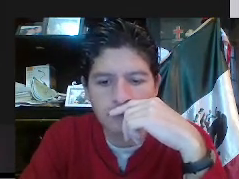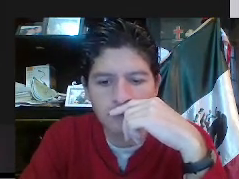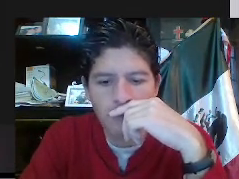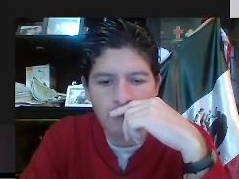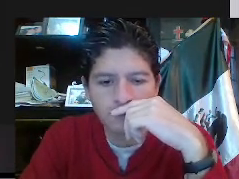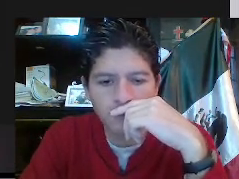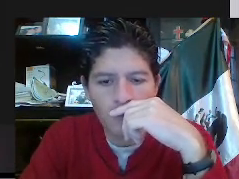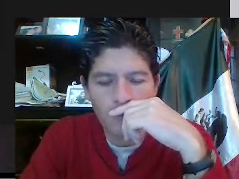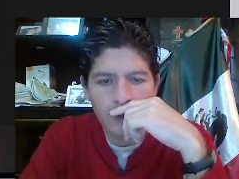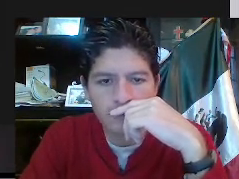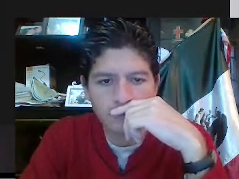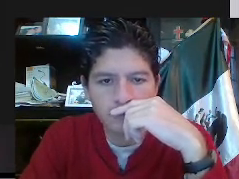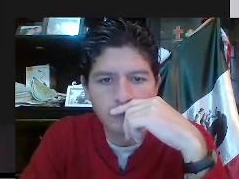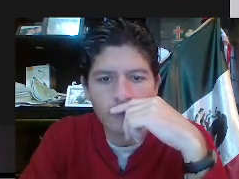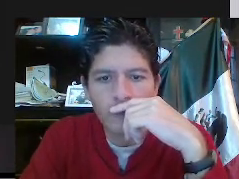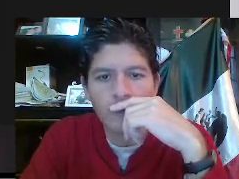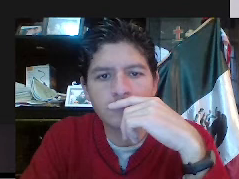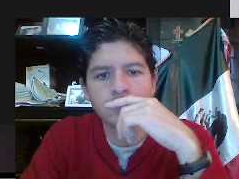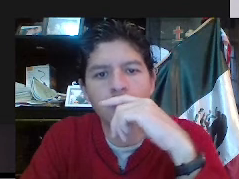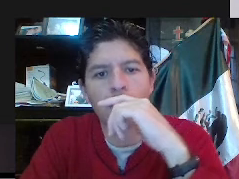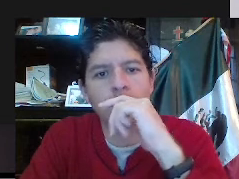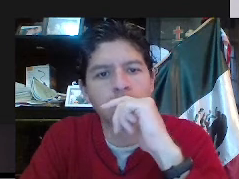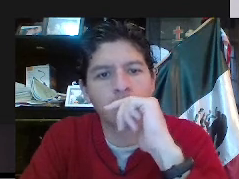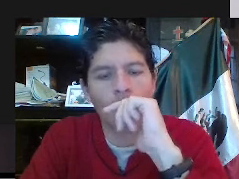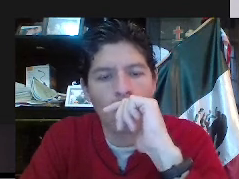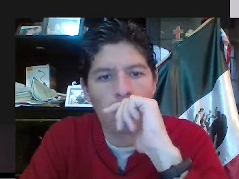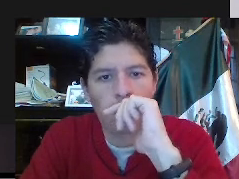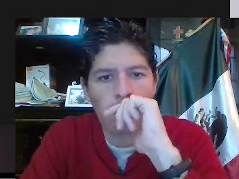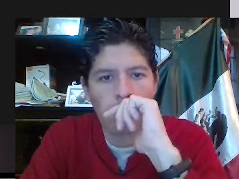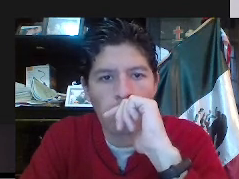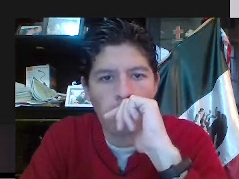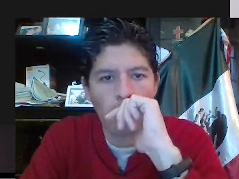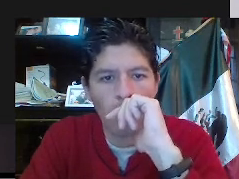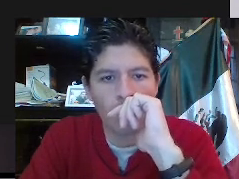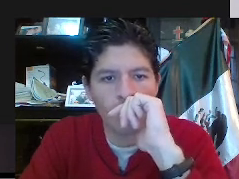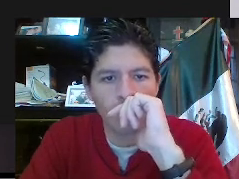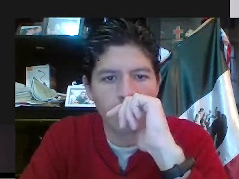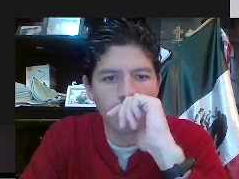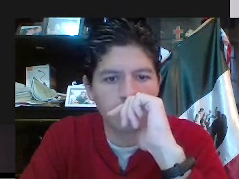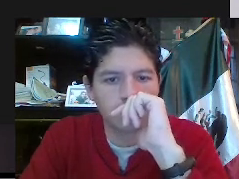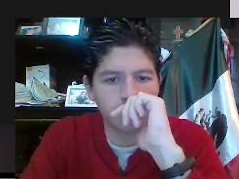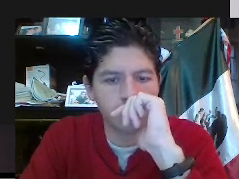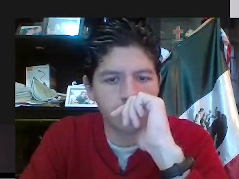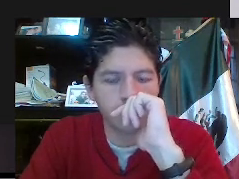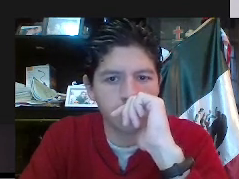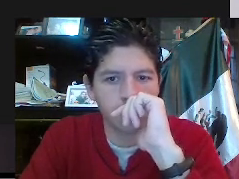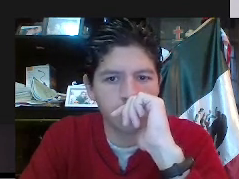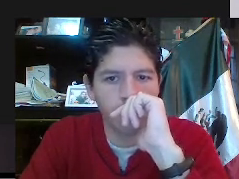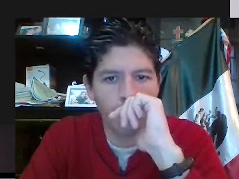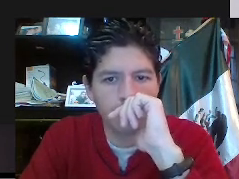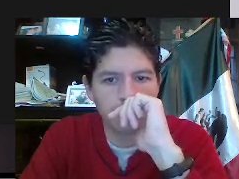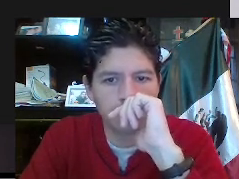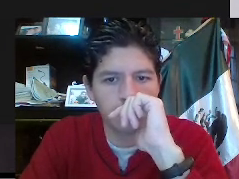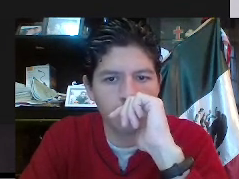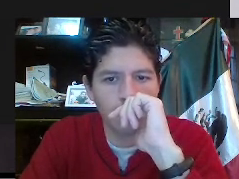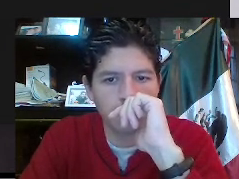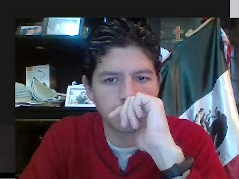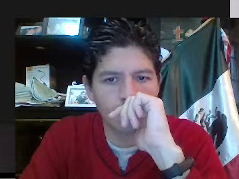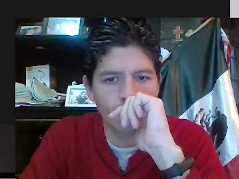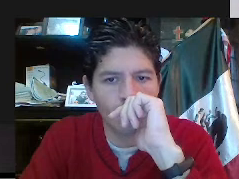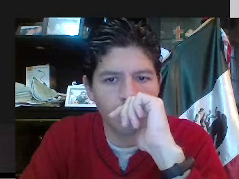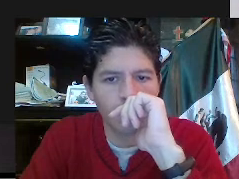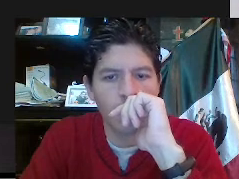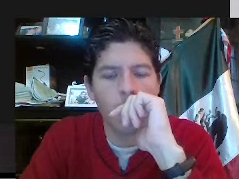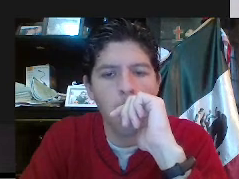72 de estas centrales son renovables, que no pueden sostener una operación continua, es decir, la intermitencia. No participan